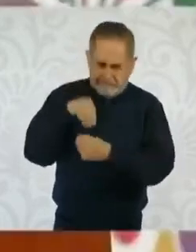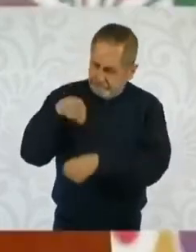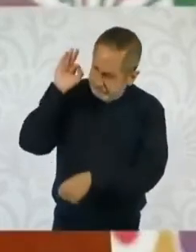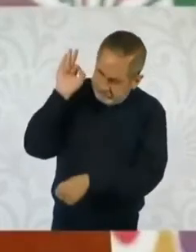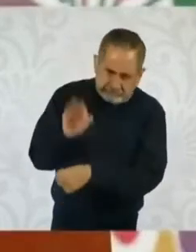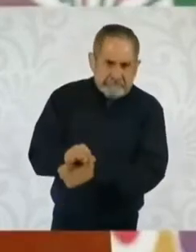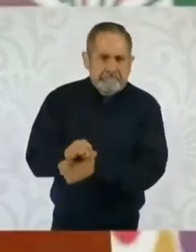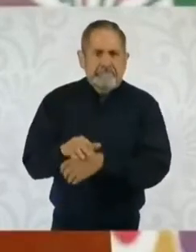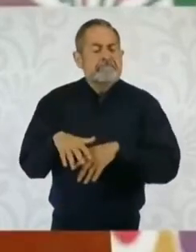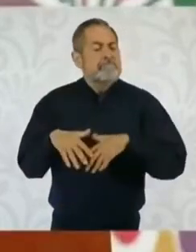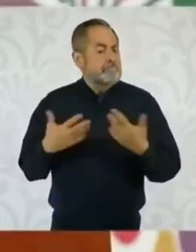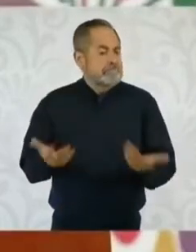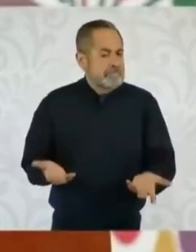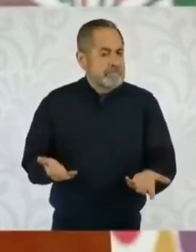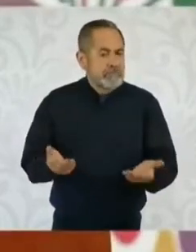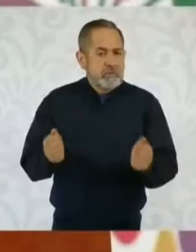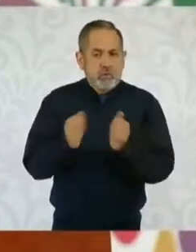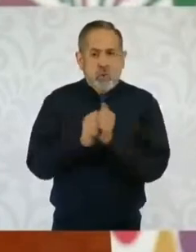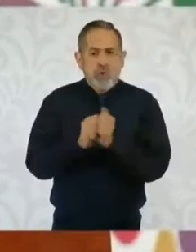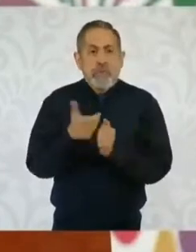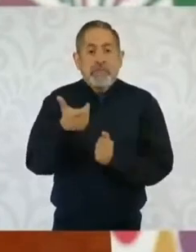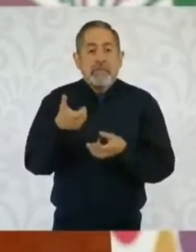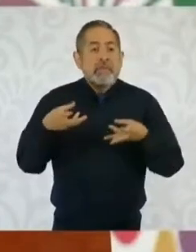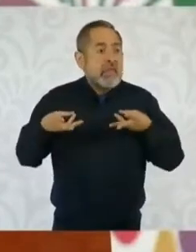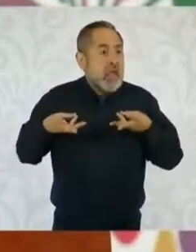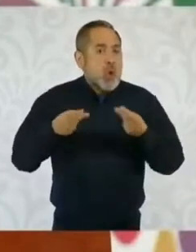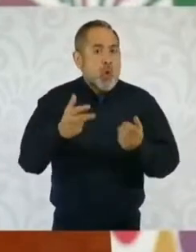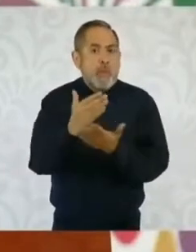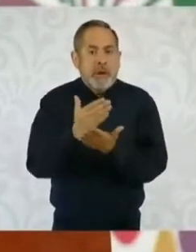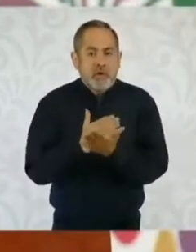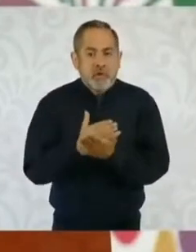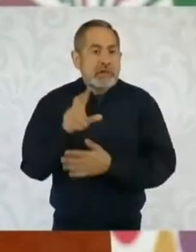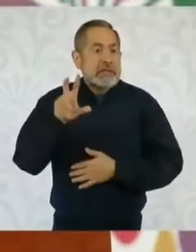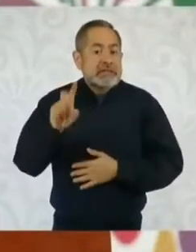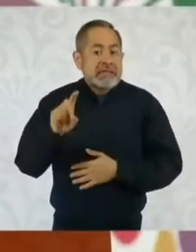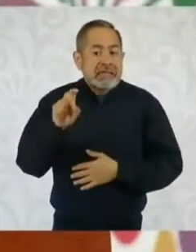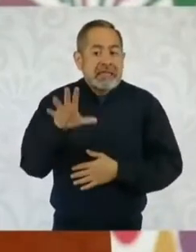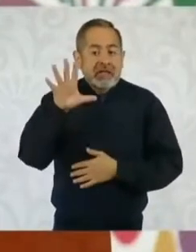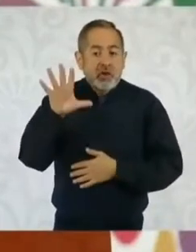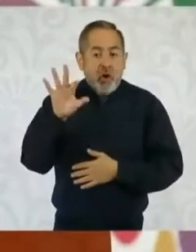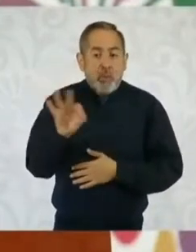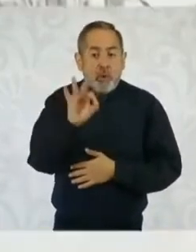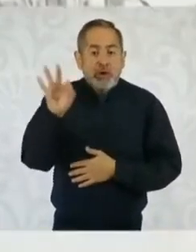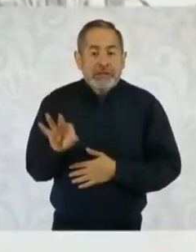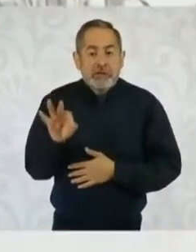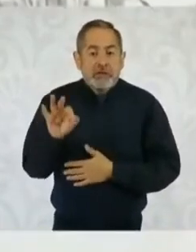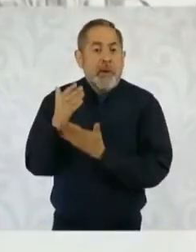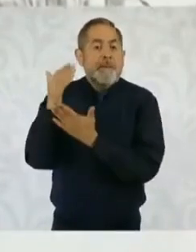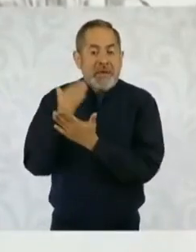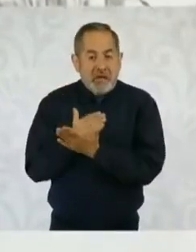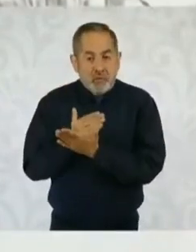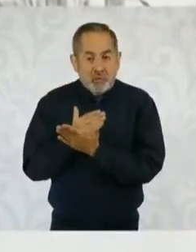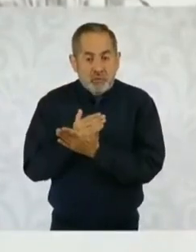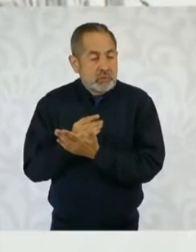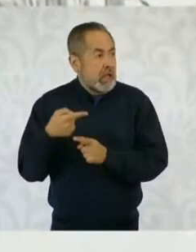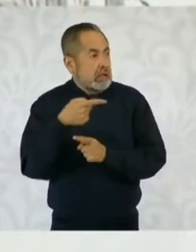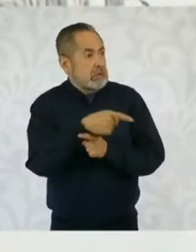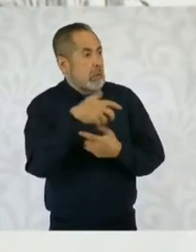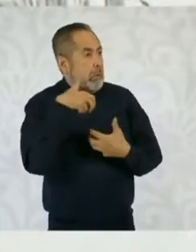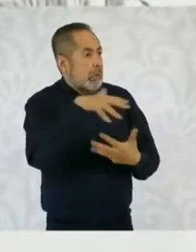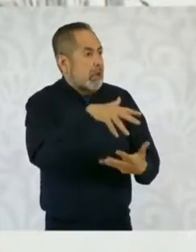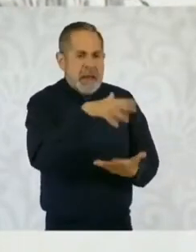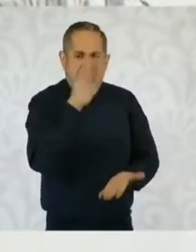se hace incluso con mucho menos presupuesto, con el 35% del presupuesto que tenía el